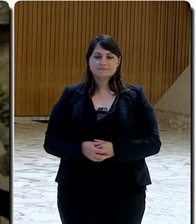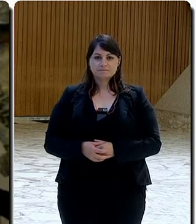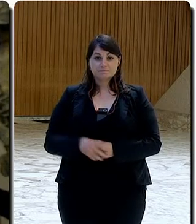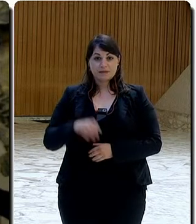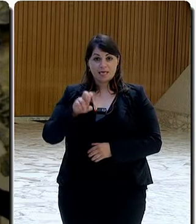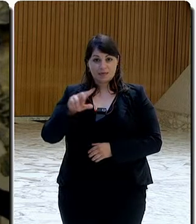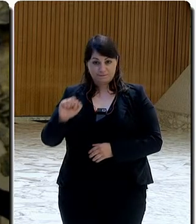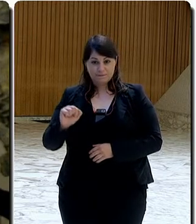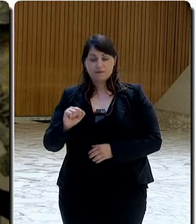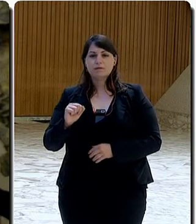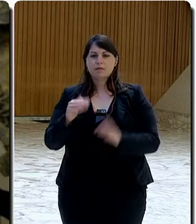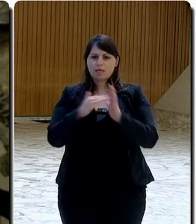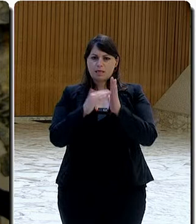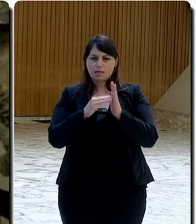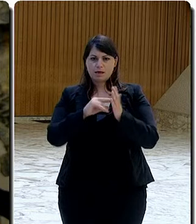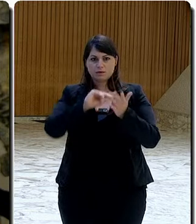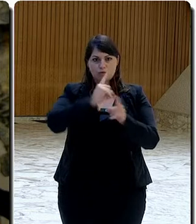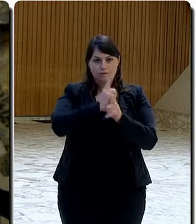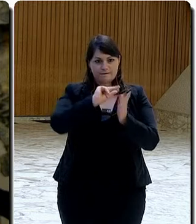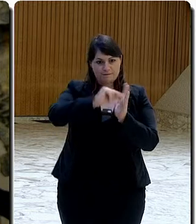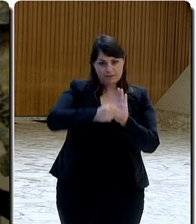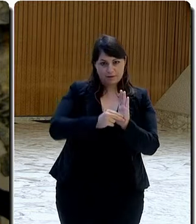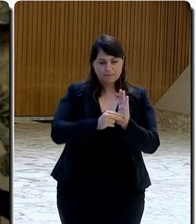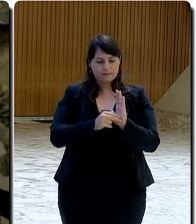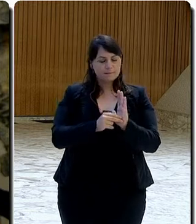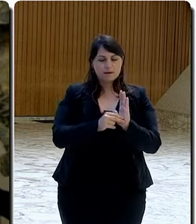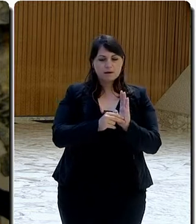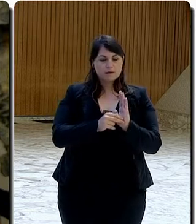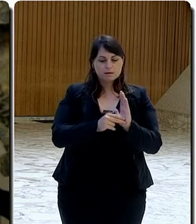intentó suicidarse tomando unos medicamentos.